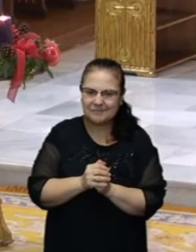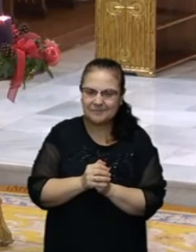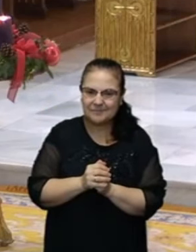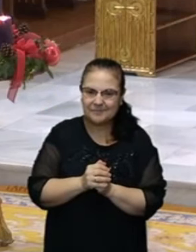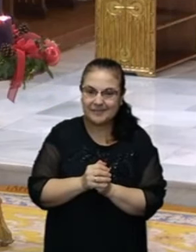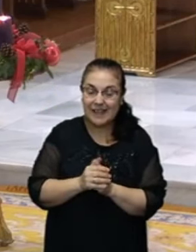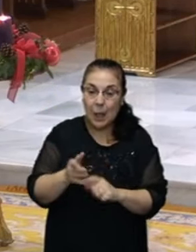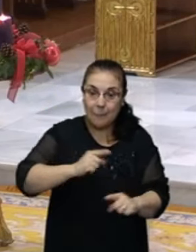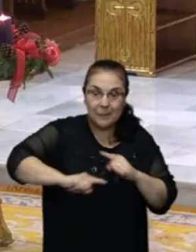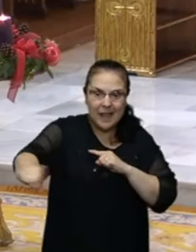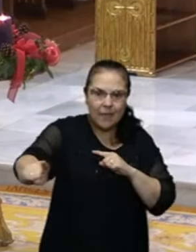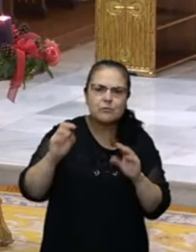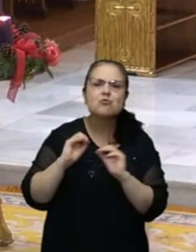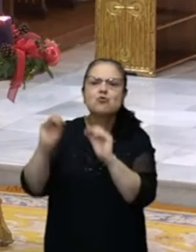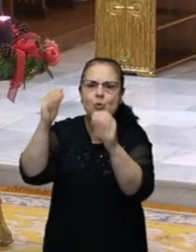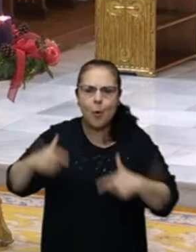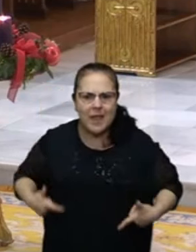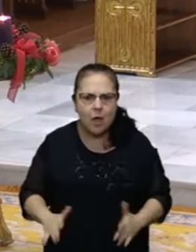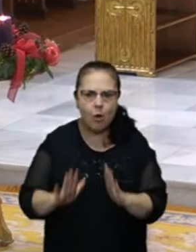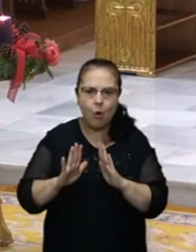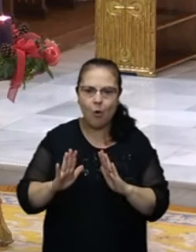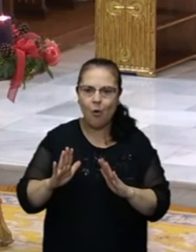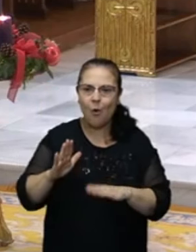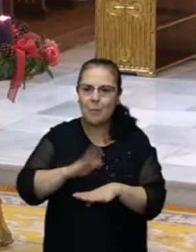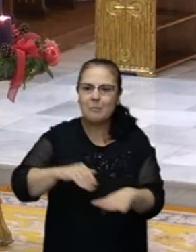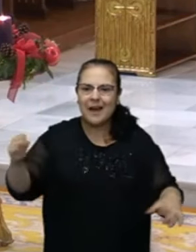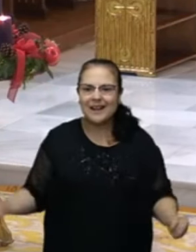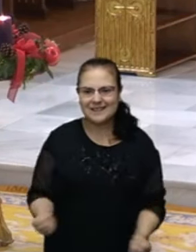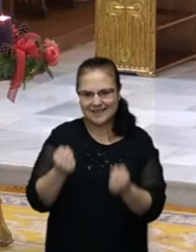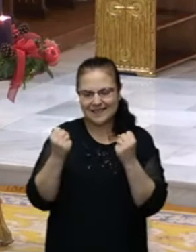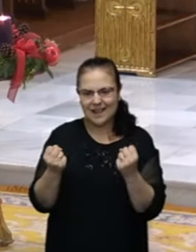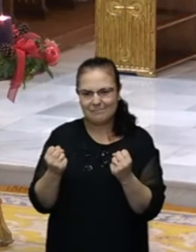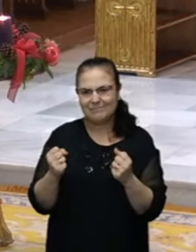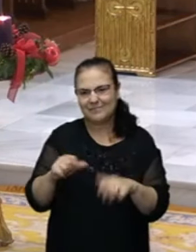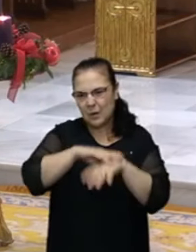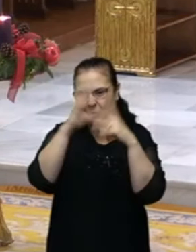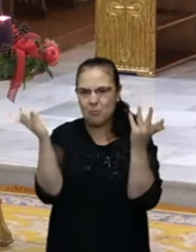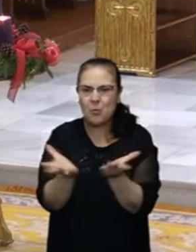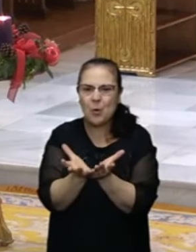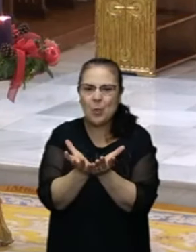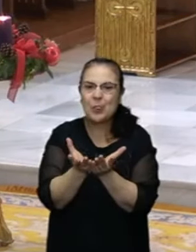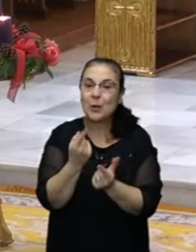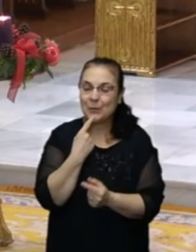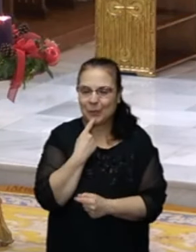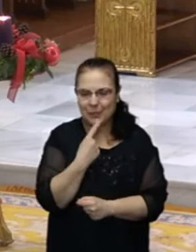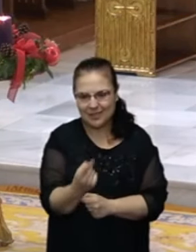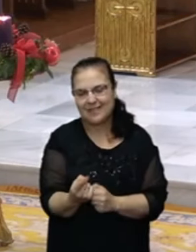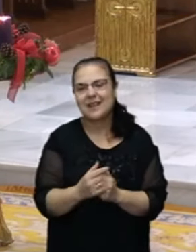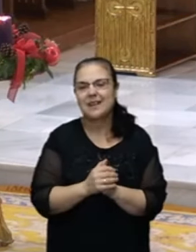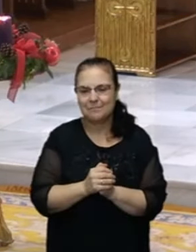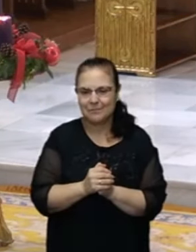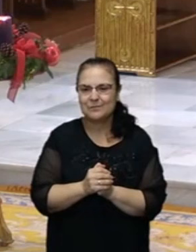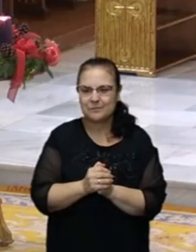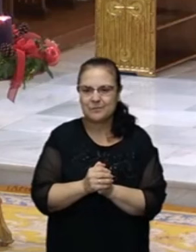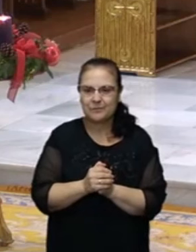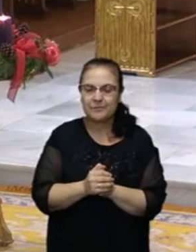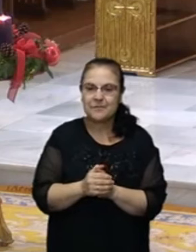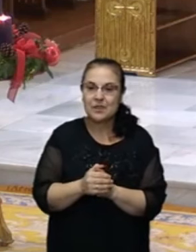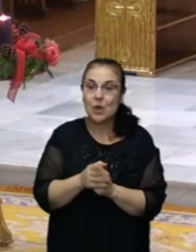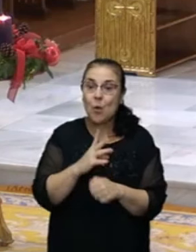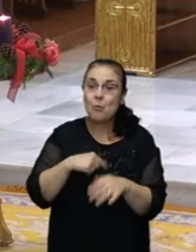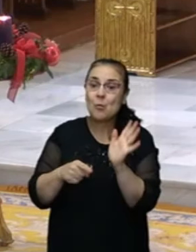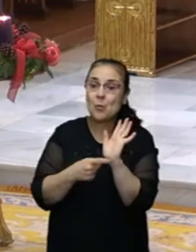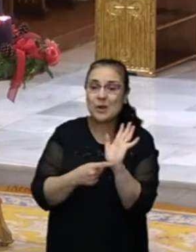que ha enviado a su Hijo para salvar al mundo. Y digamos, muéstranos, Señor,